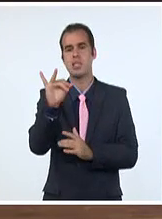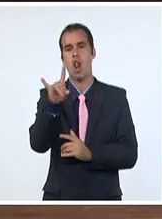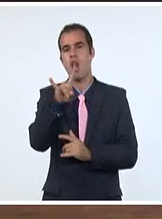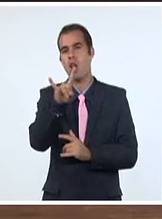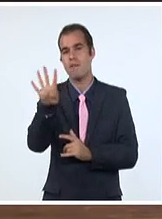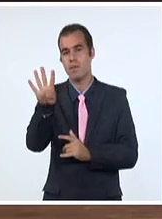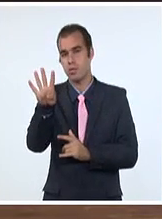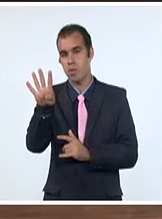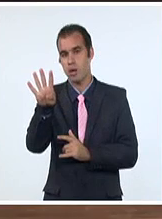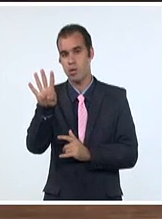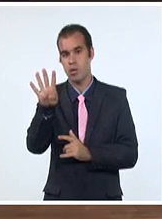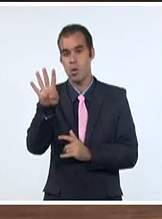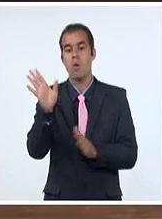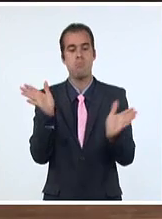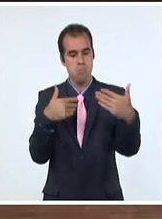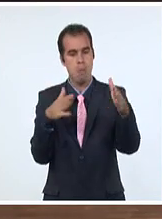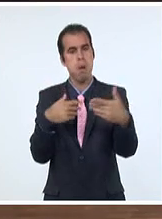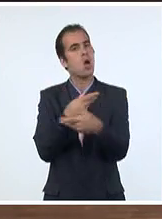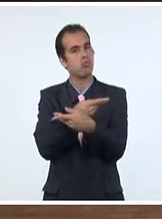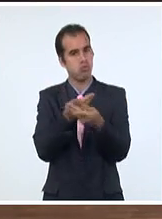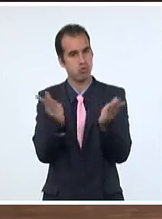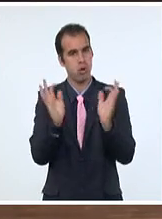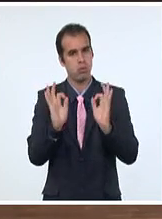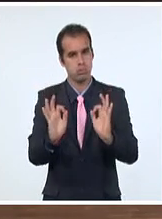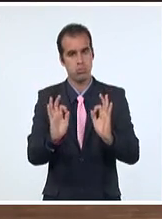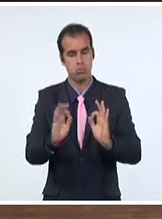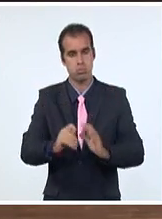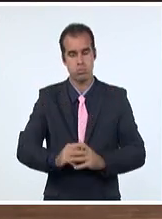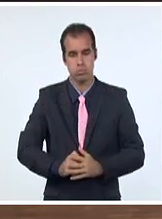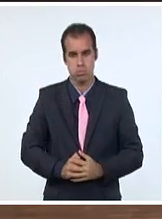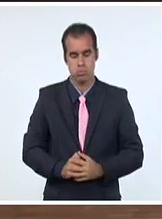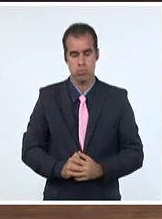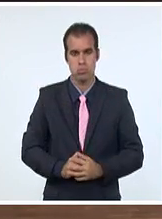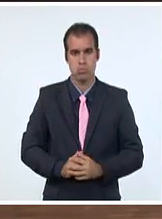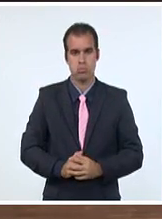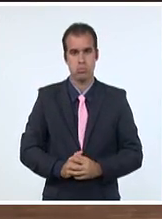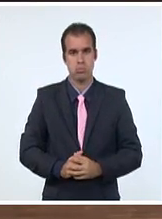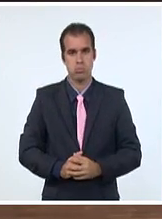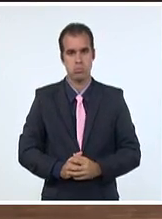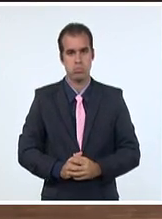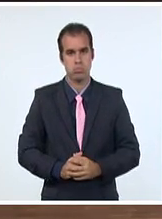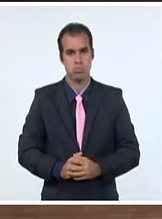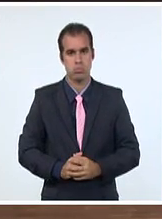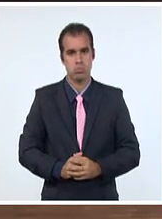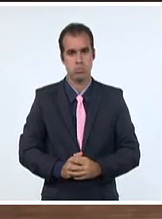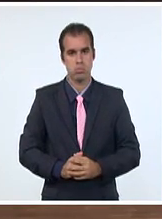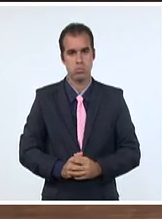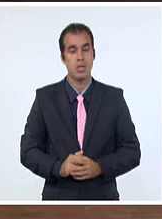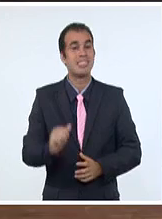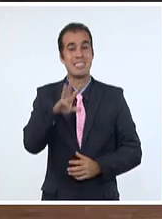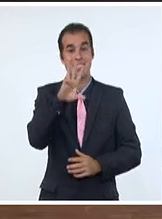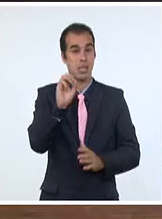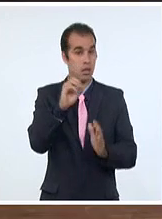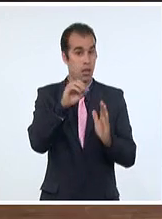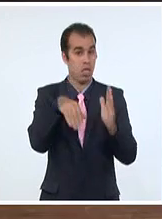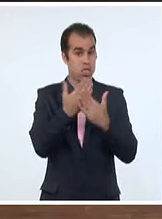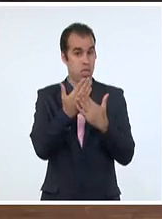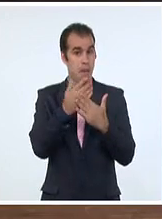1.215.794 bultos, con más de 30 días. Eso